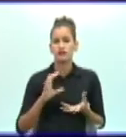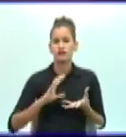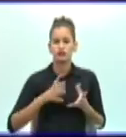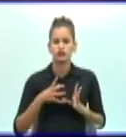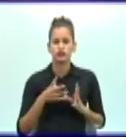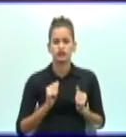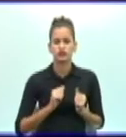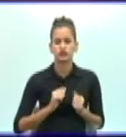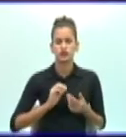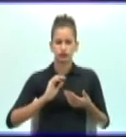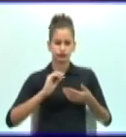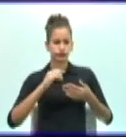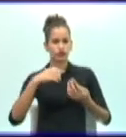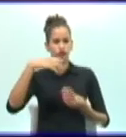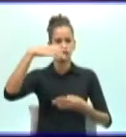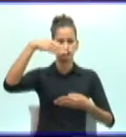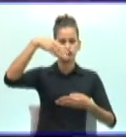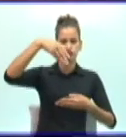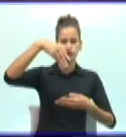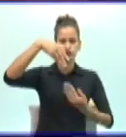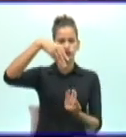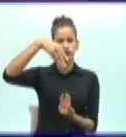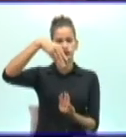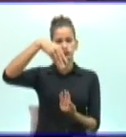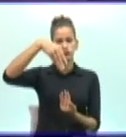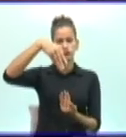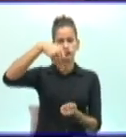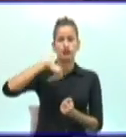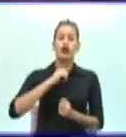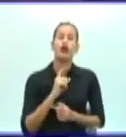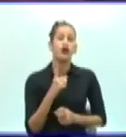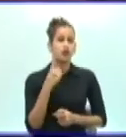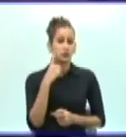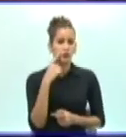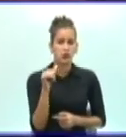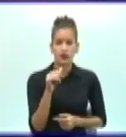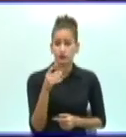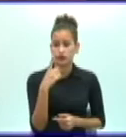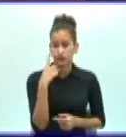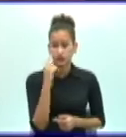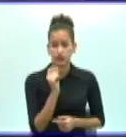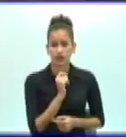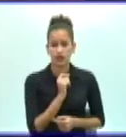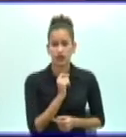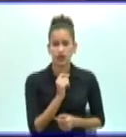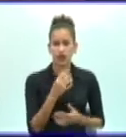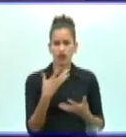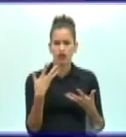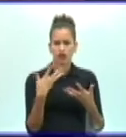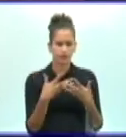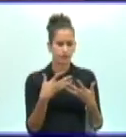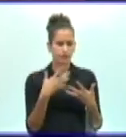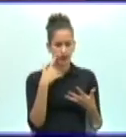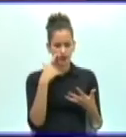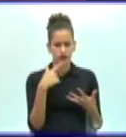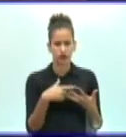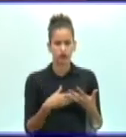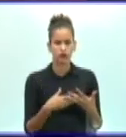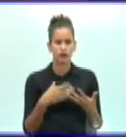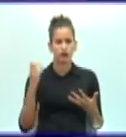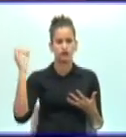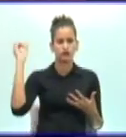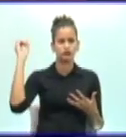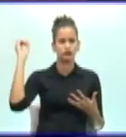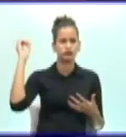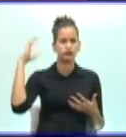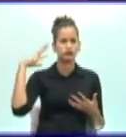Esto ocurre también cuando nos miramos al espejo. Como la luz se está reflejando, nuestra figura aparece invertida. La mano